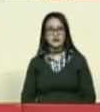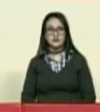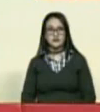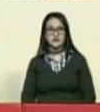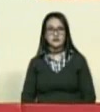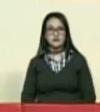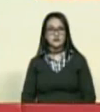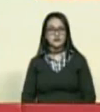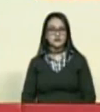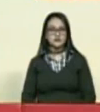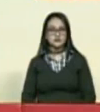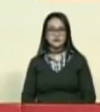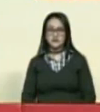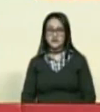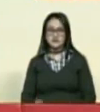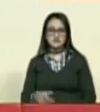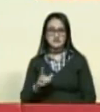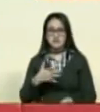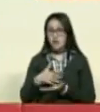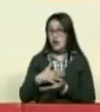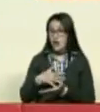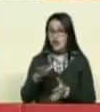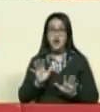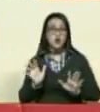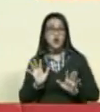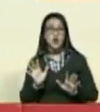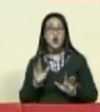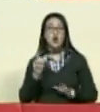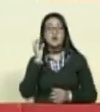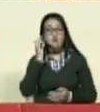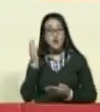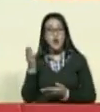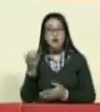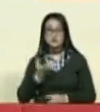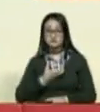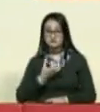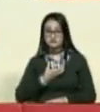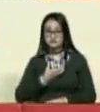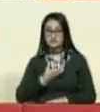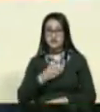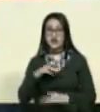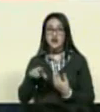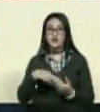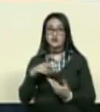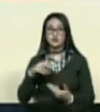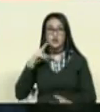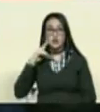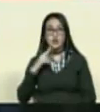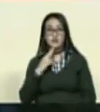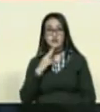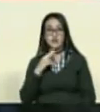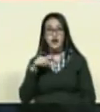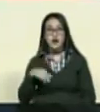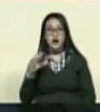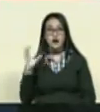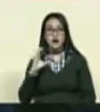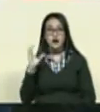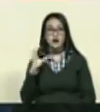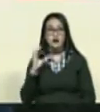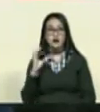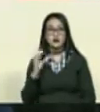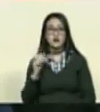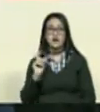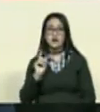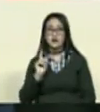sin ambigüedades, sin vacilaciones. Erika Faría es la candidata de la revolución bolivariana en Caracas y